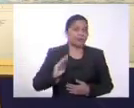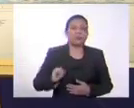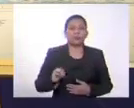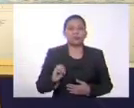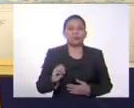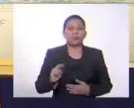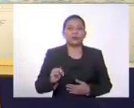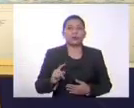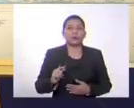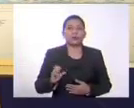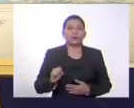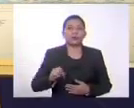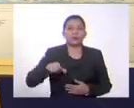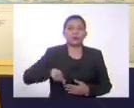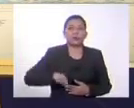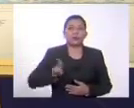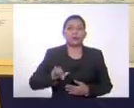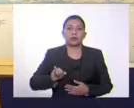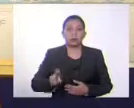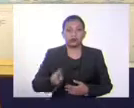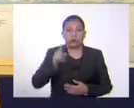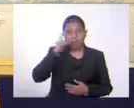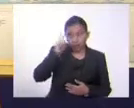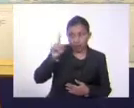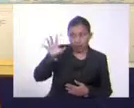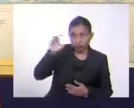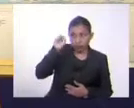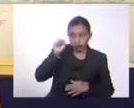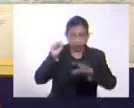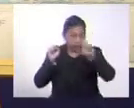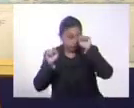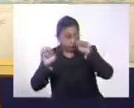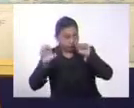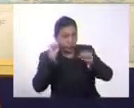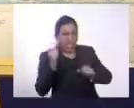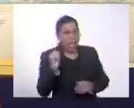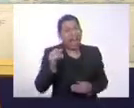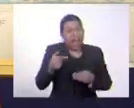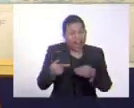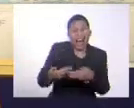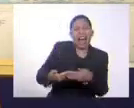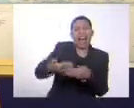tuvo y las transforma? Justamente dice que en Atenas